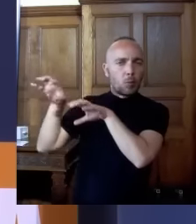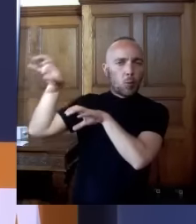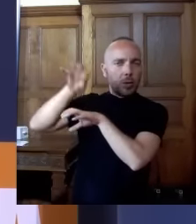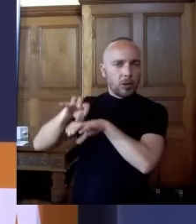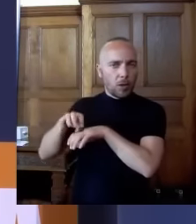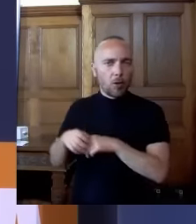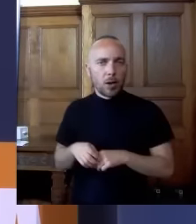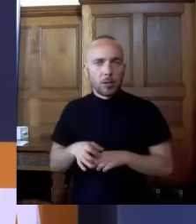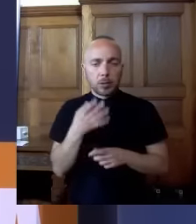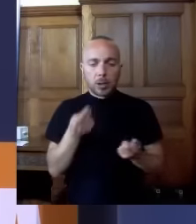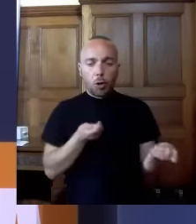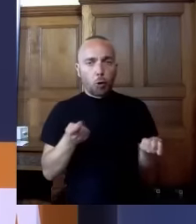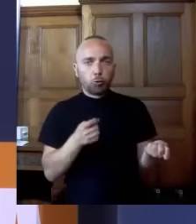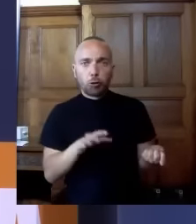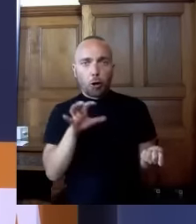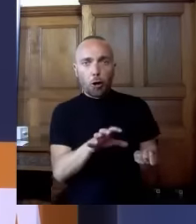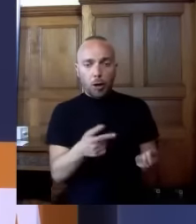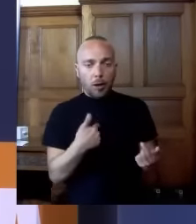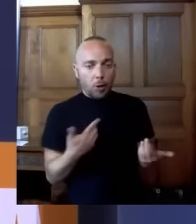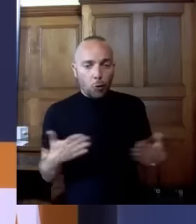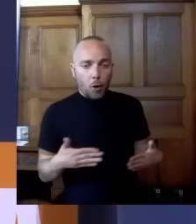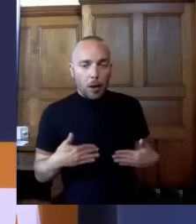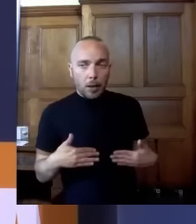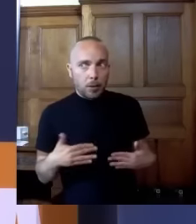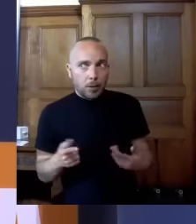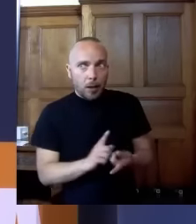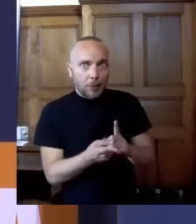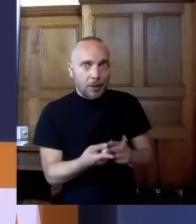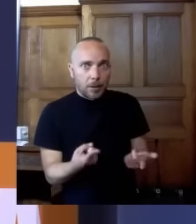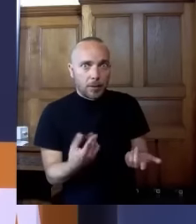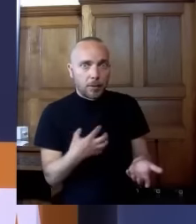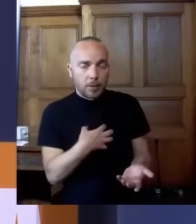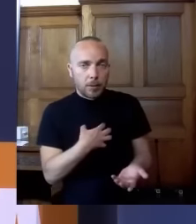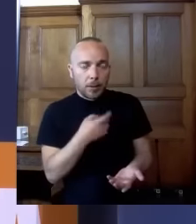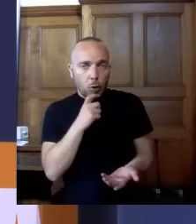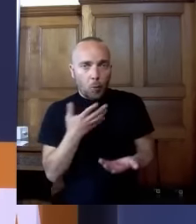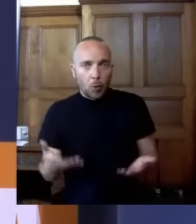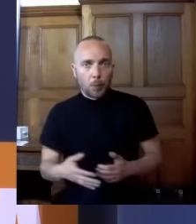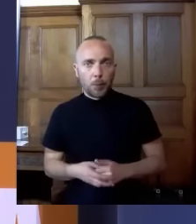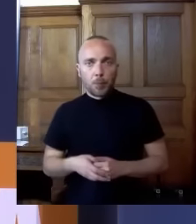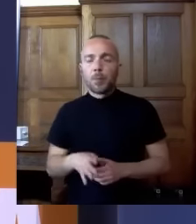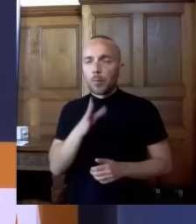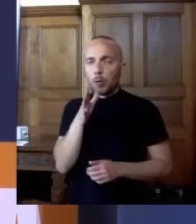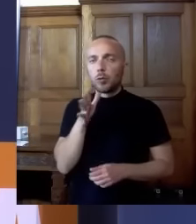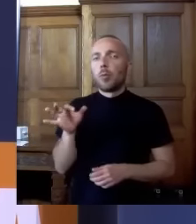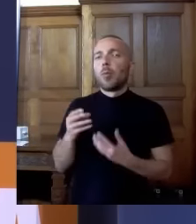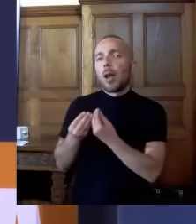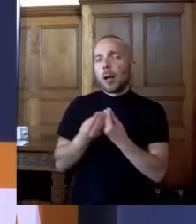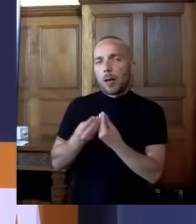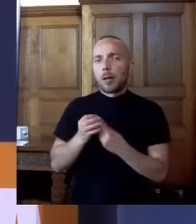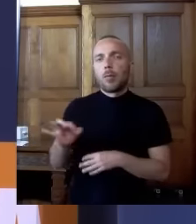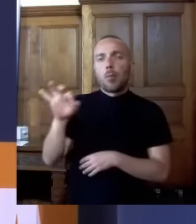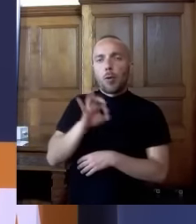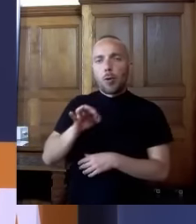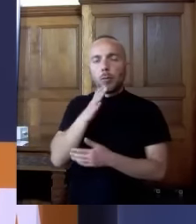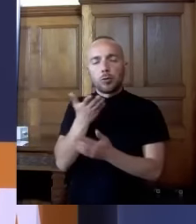control sobre el país cómo vamos a cambiar el país y por eso el carquin podemos plantea una alternativa